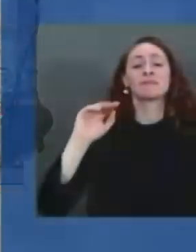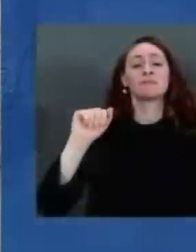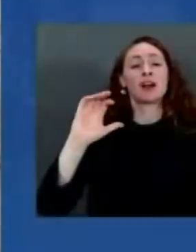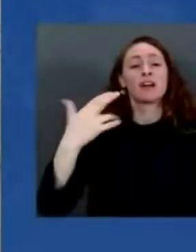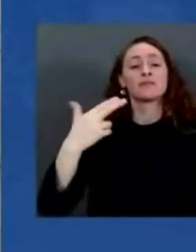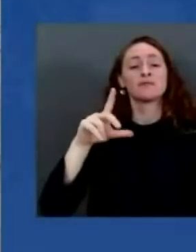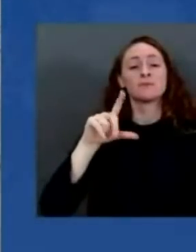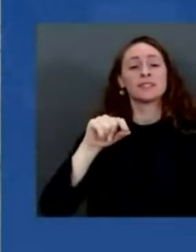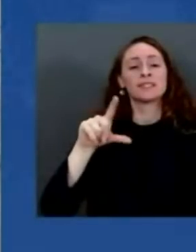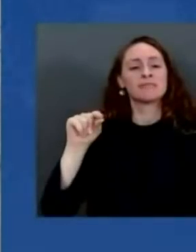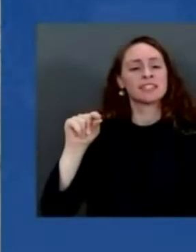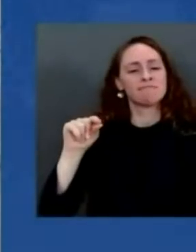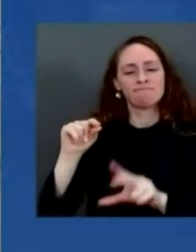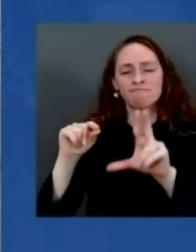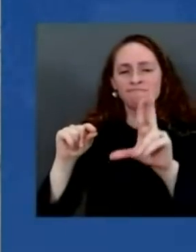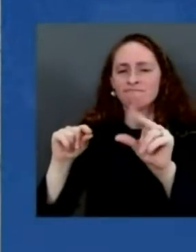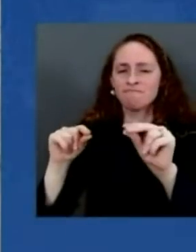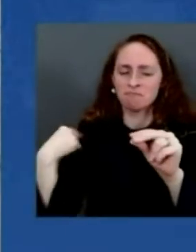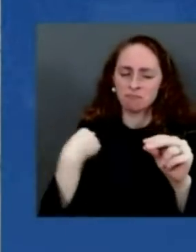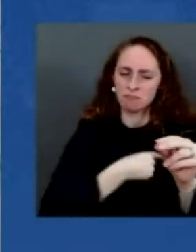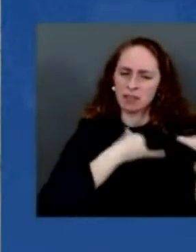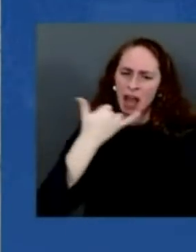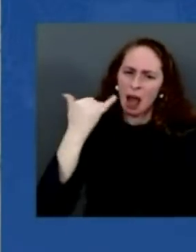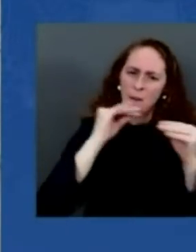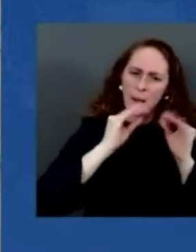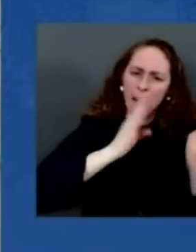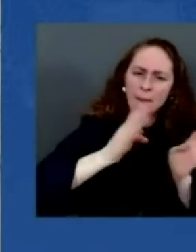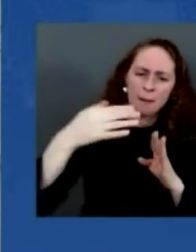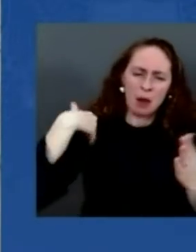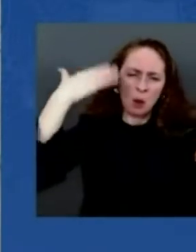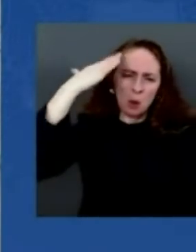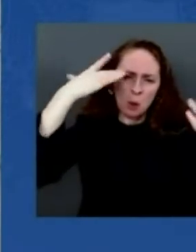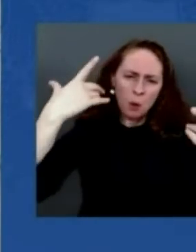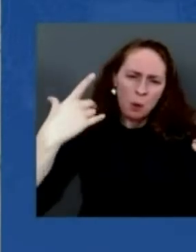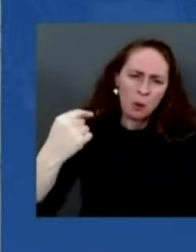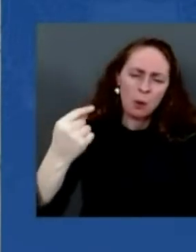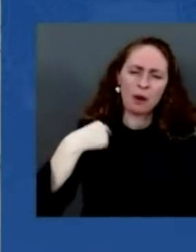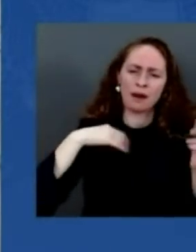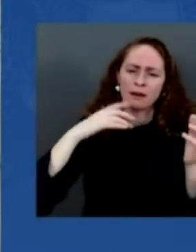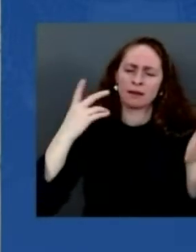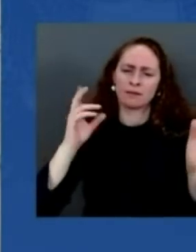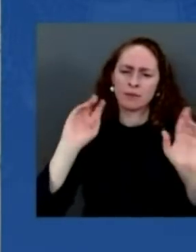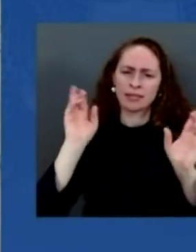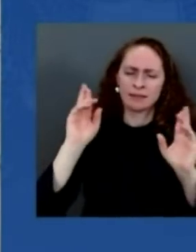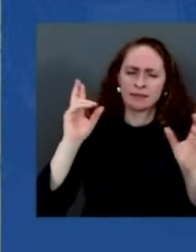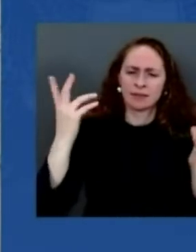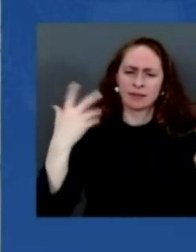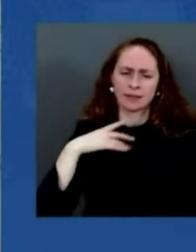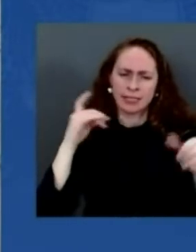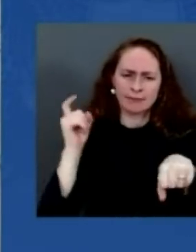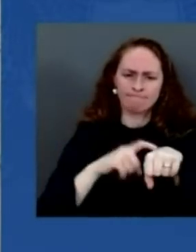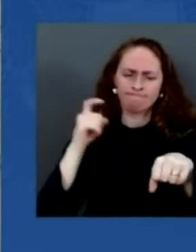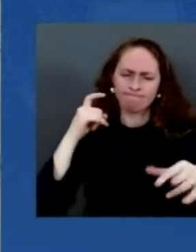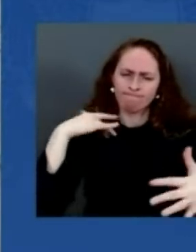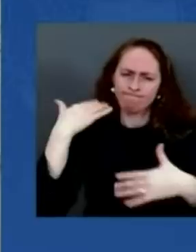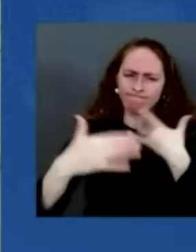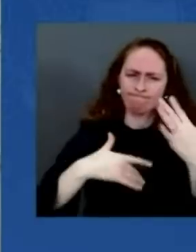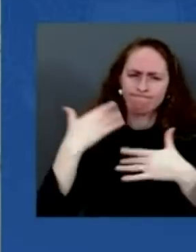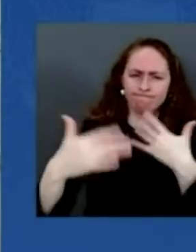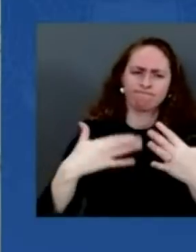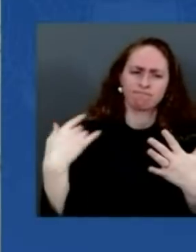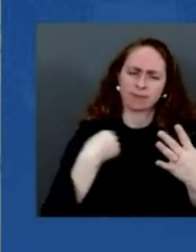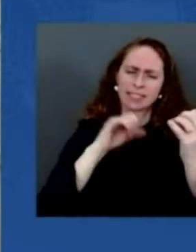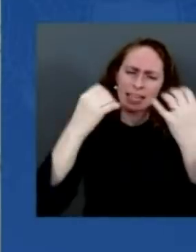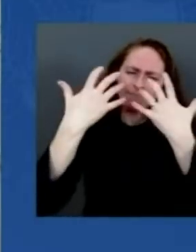capacidad operativa esté al límite y también van a redoblar a redoblar su campaña de vacunación y la aplicación de